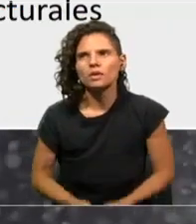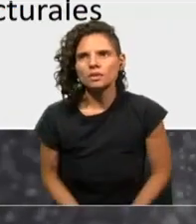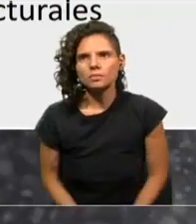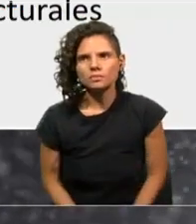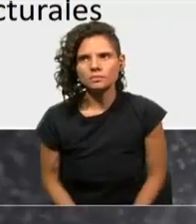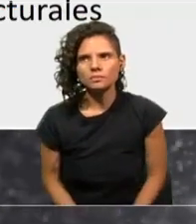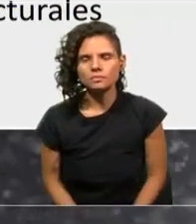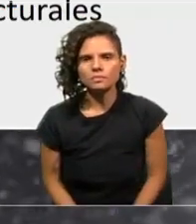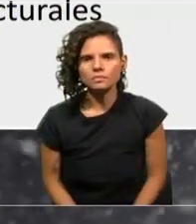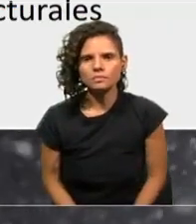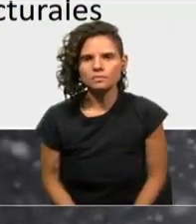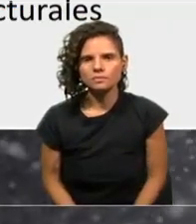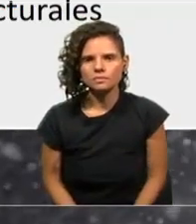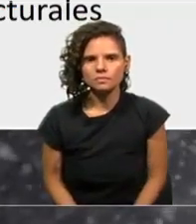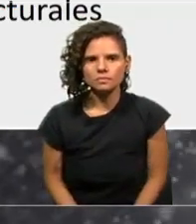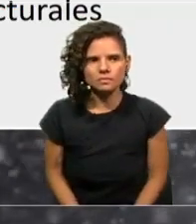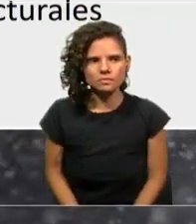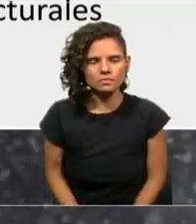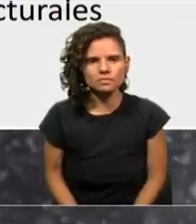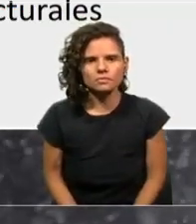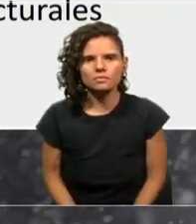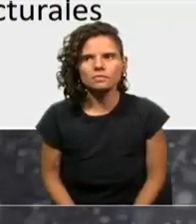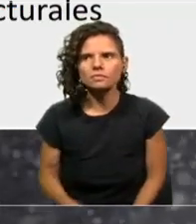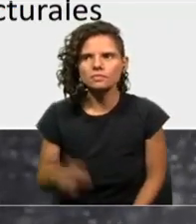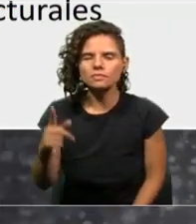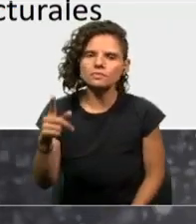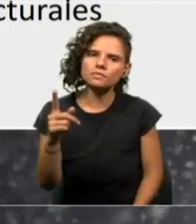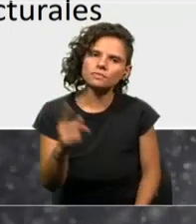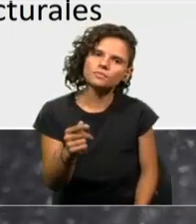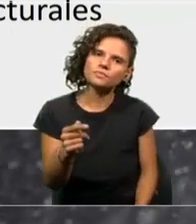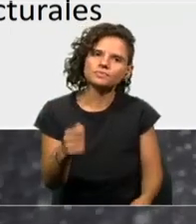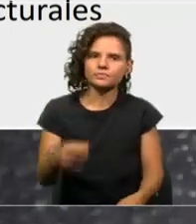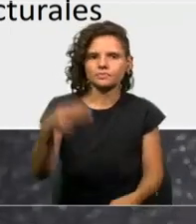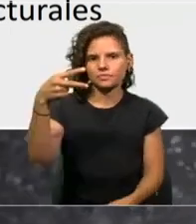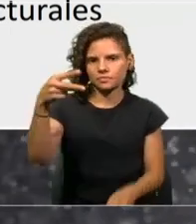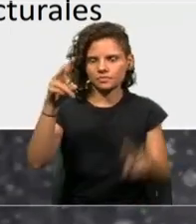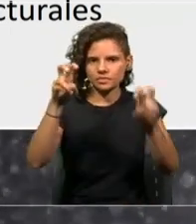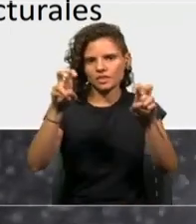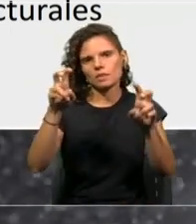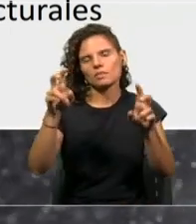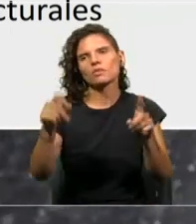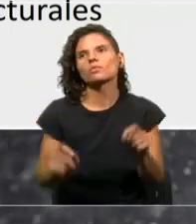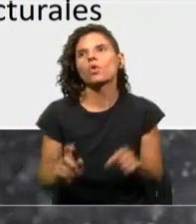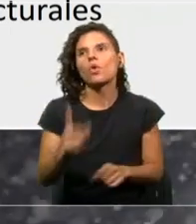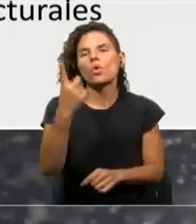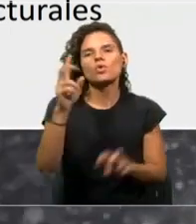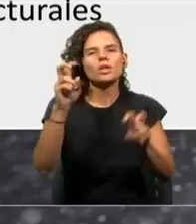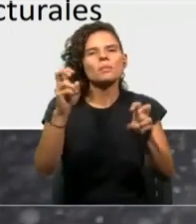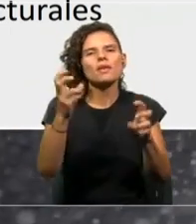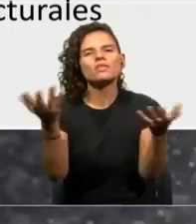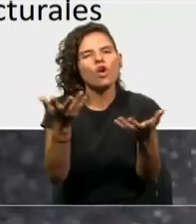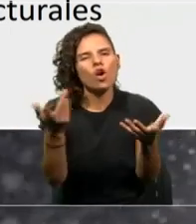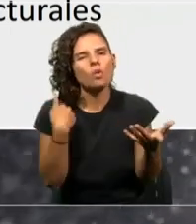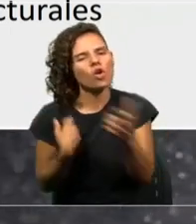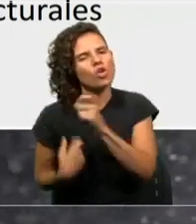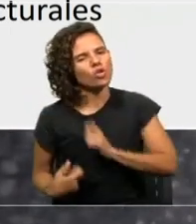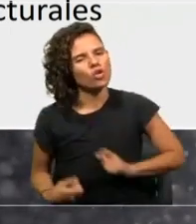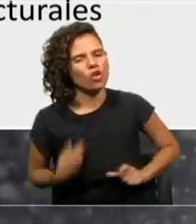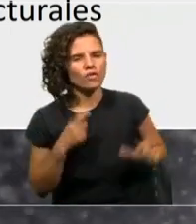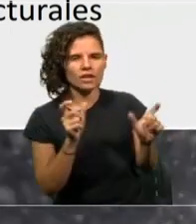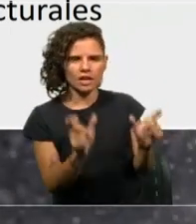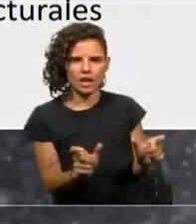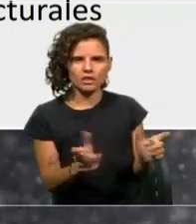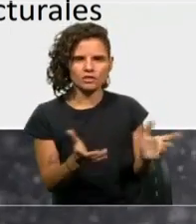Aquí vienen dos conceptos claves, ¿cierto? El que nos convoca hoy día, que es la gobernabilidad. Hay muchas definiciones, pero todas implican